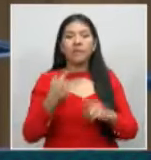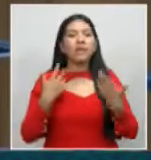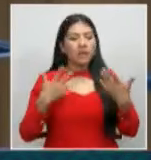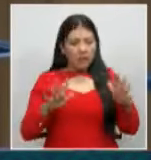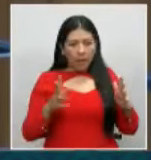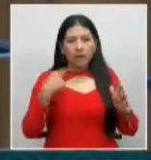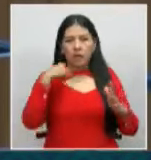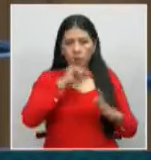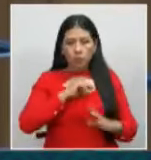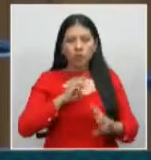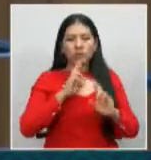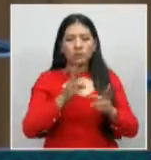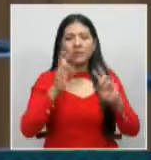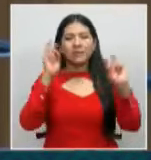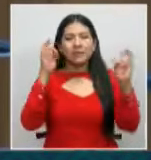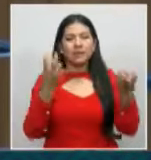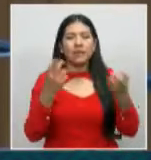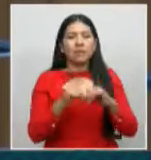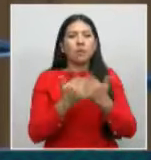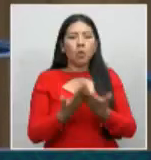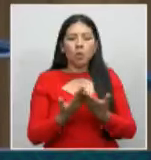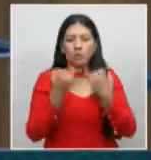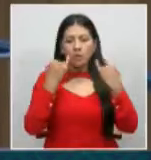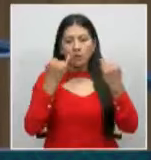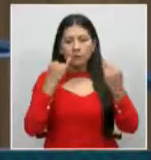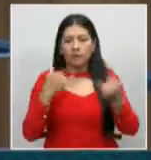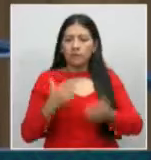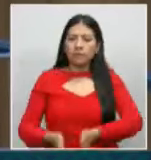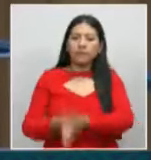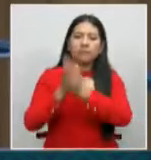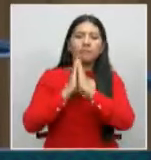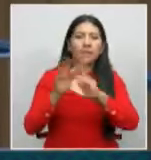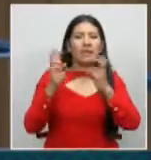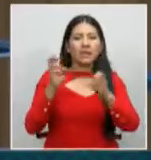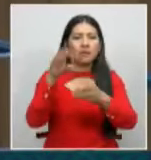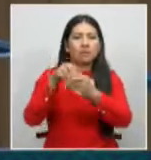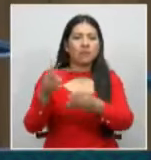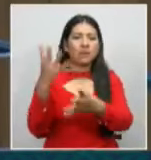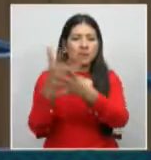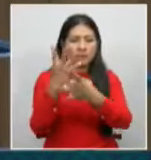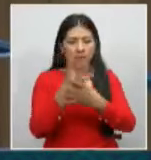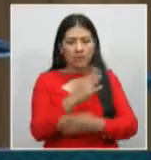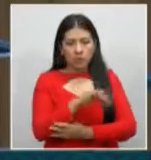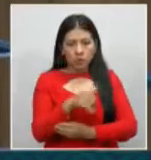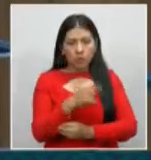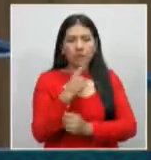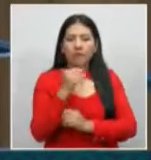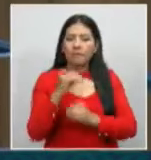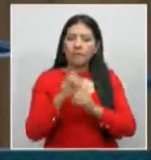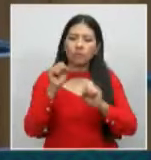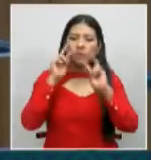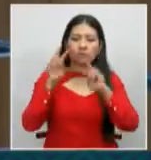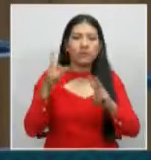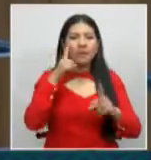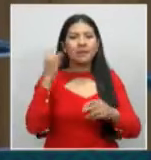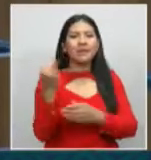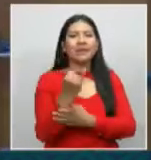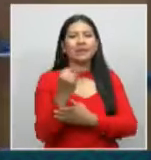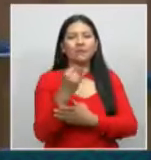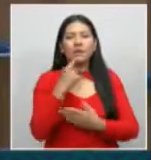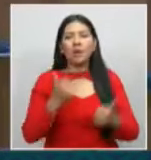informes correspondientes al director nacional de régimen penitenciario que nos pueda lograr identificar cuáles son los puntos